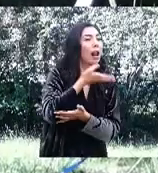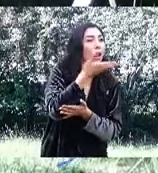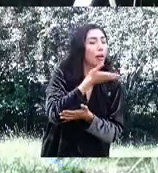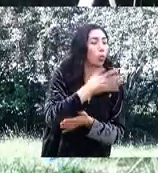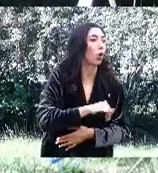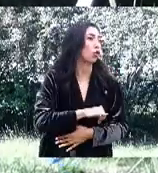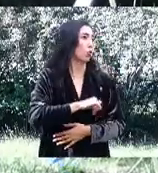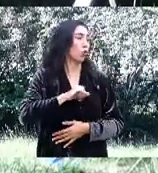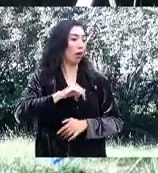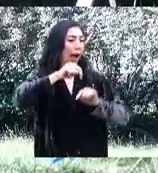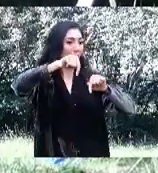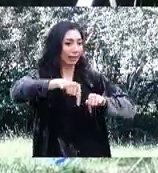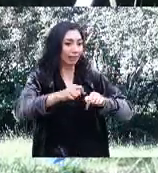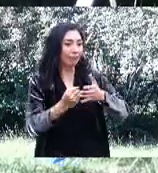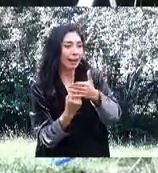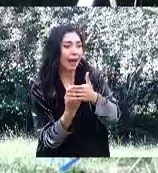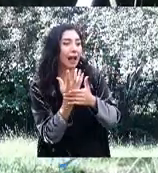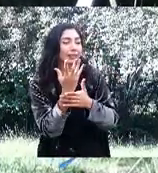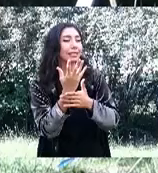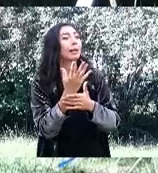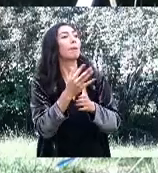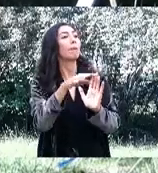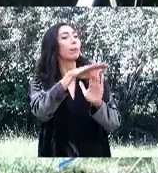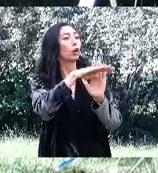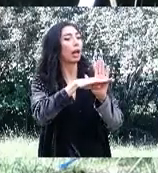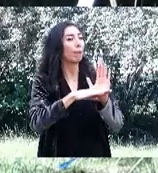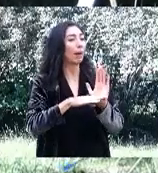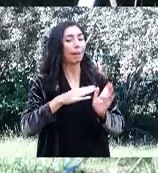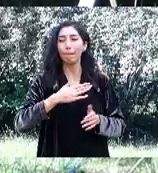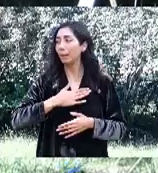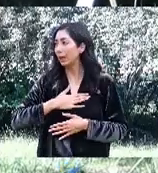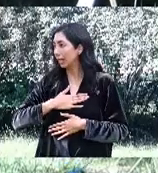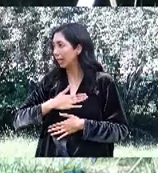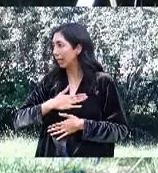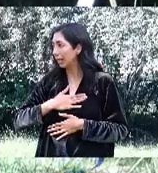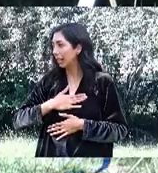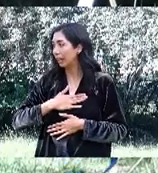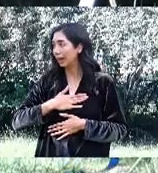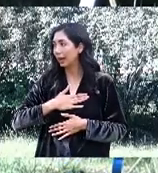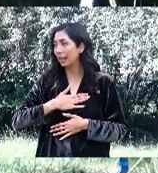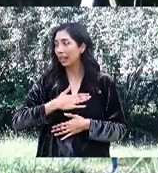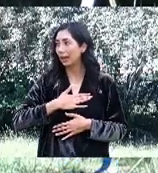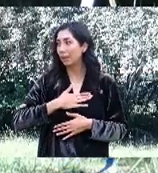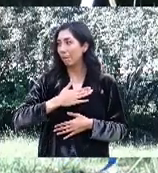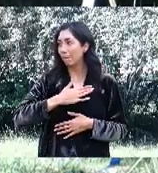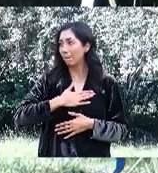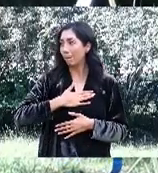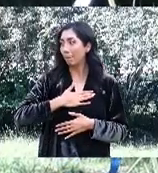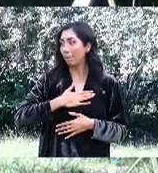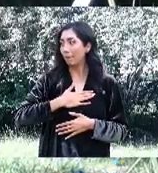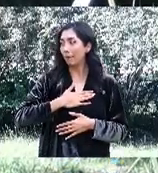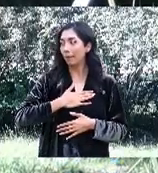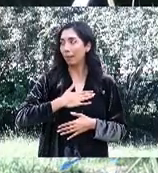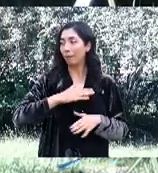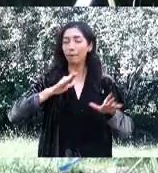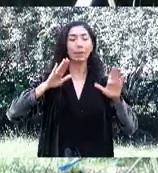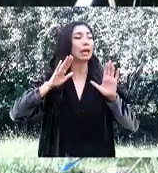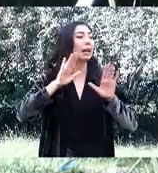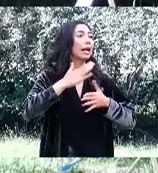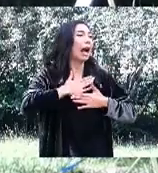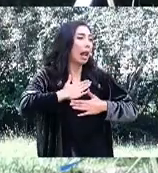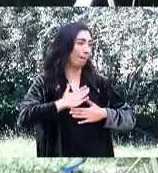haya nacido el programa m en calma y que ese programa ahora se esté convirtiendo en museos en calma Y cómo está